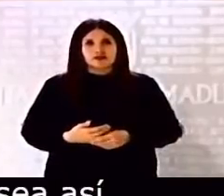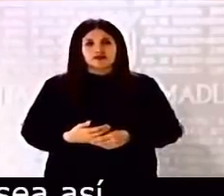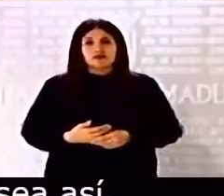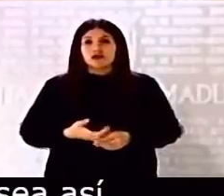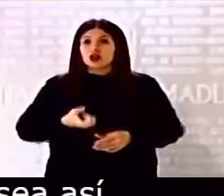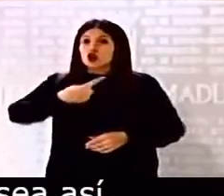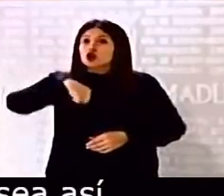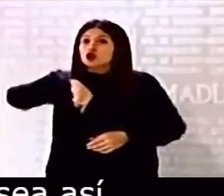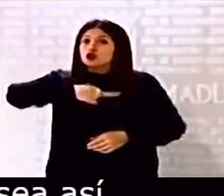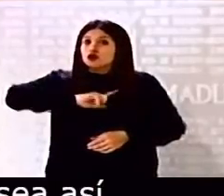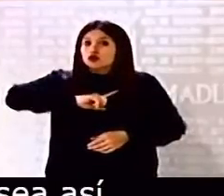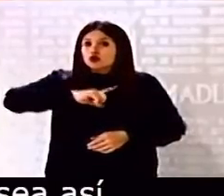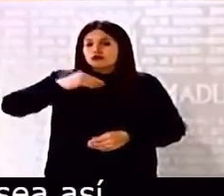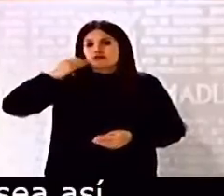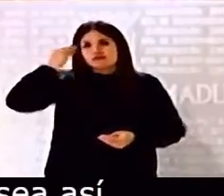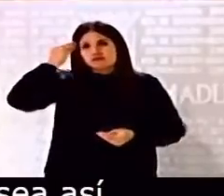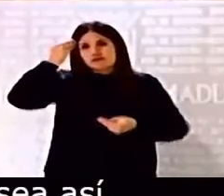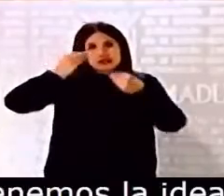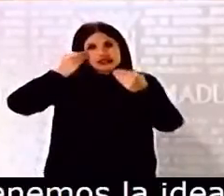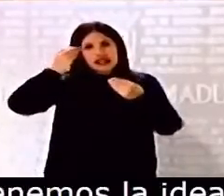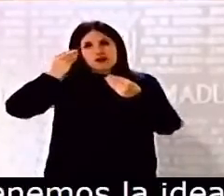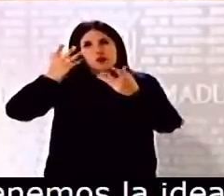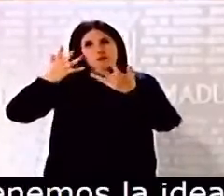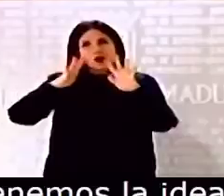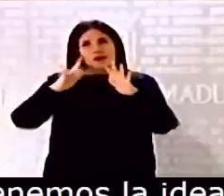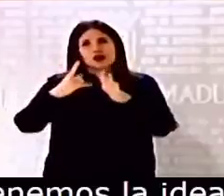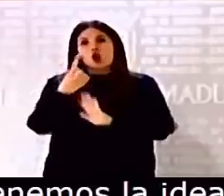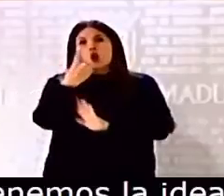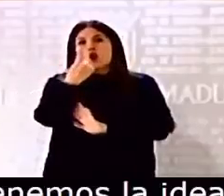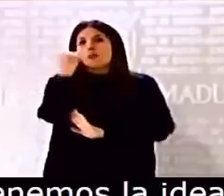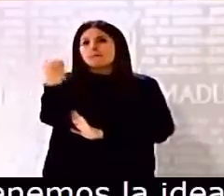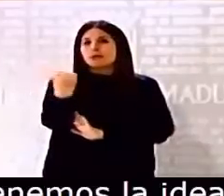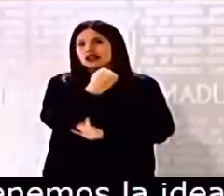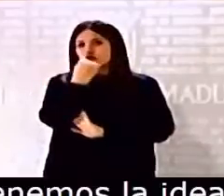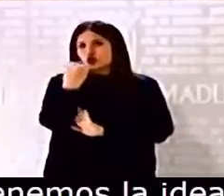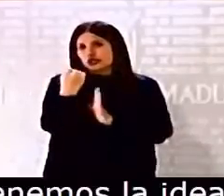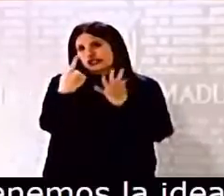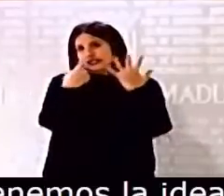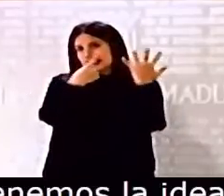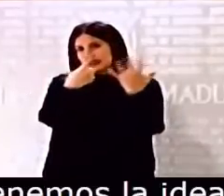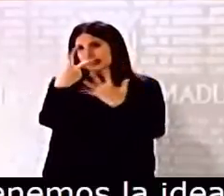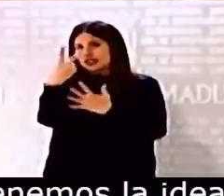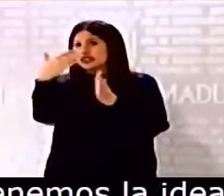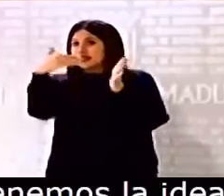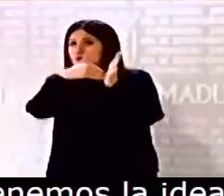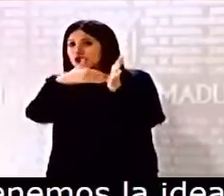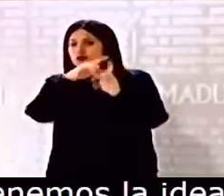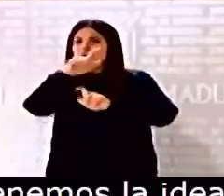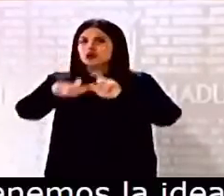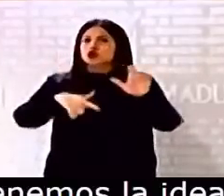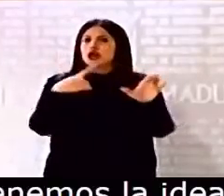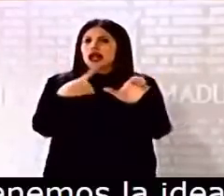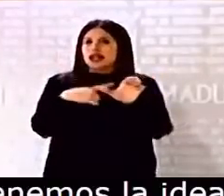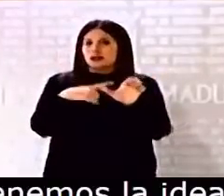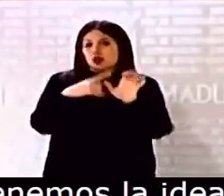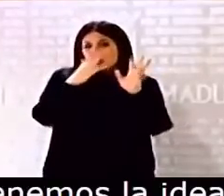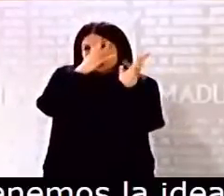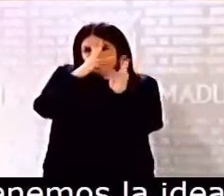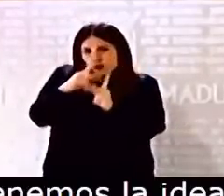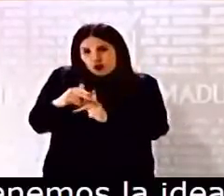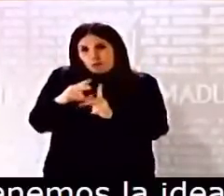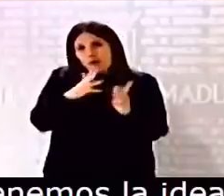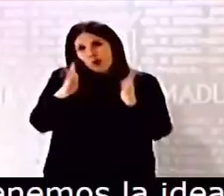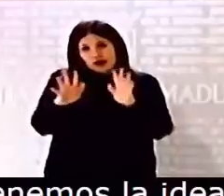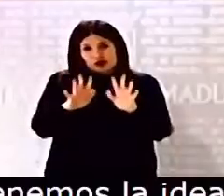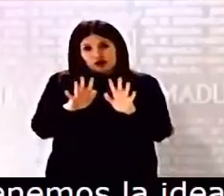tenemos la idea de calcular sobre el 1.067.000 extremeños y extremeñas. Pero es que no se puede calcular sobre eso.